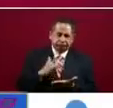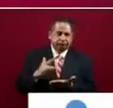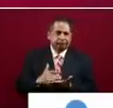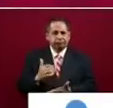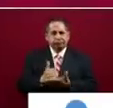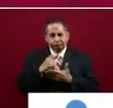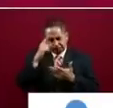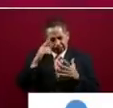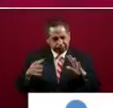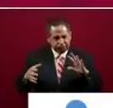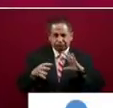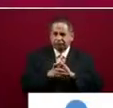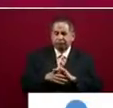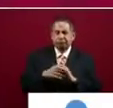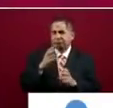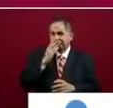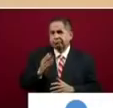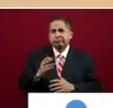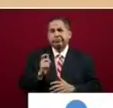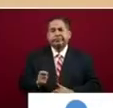a cerrar filas.